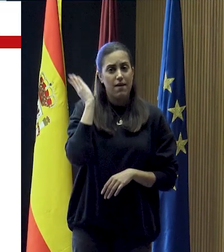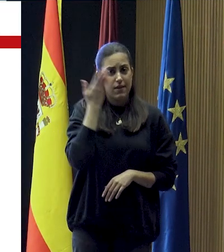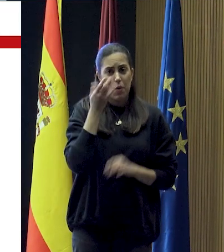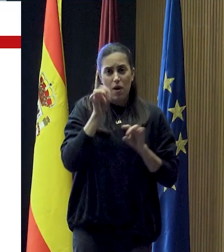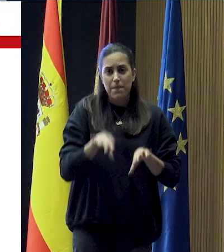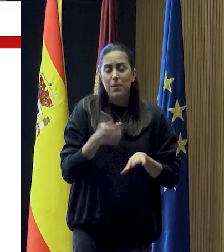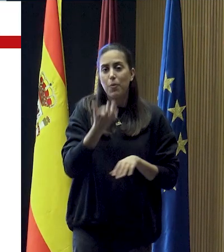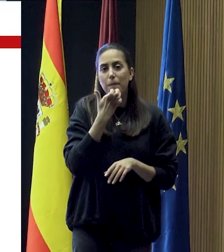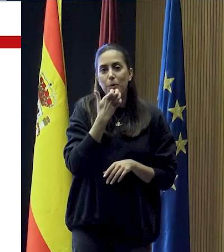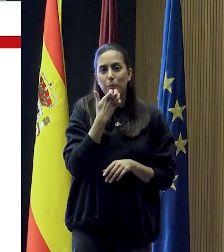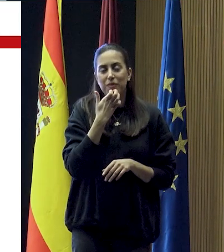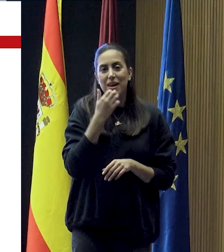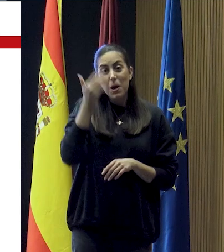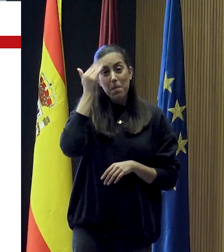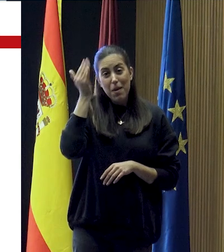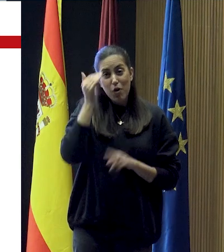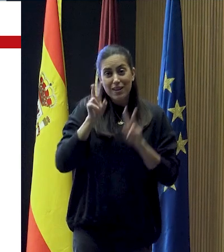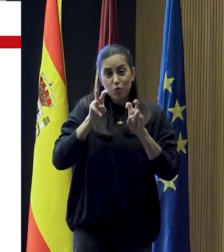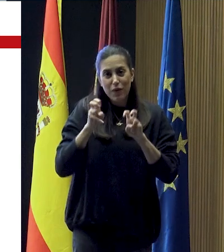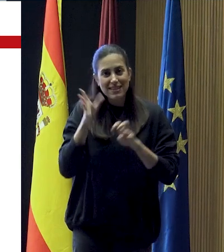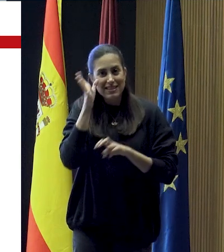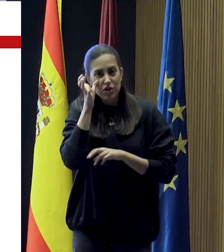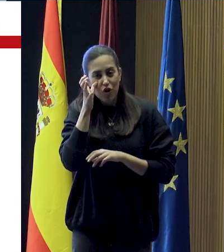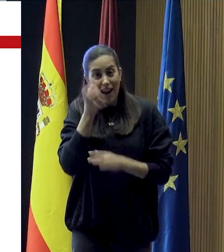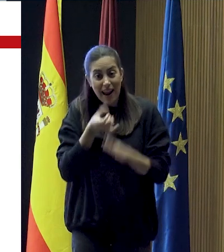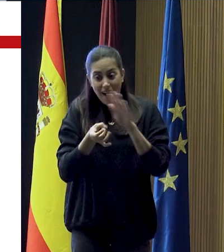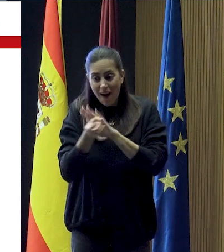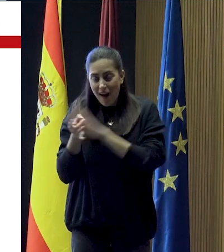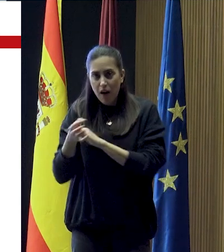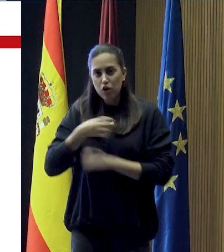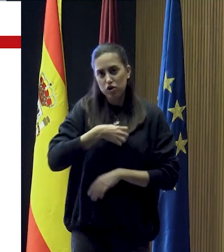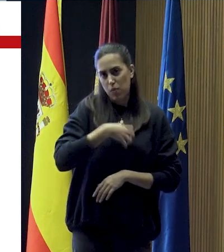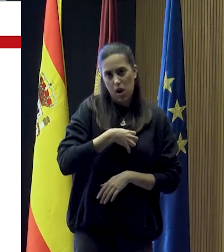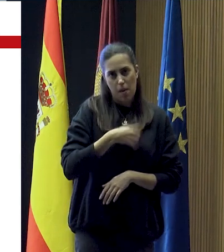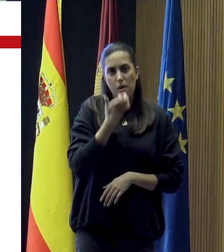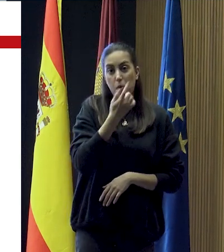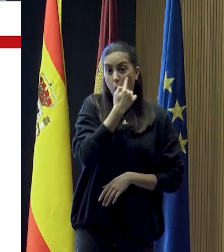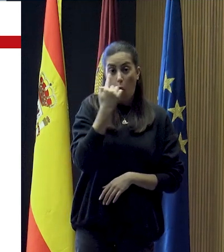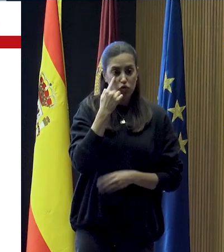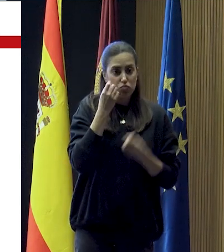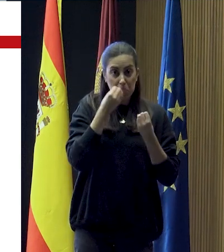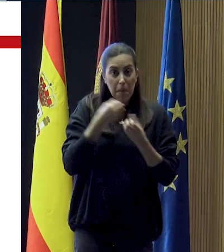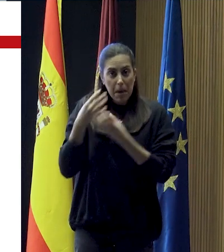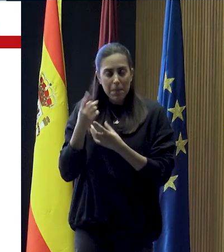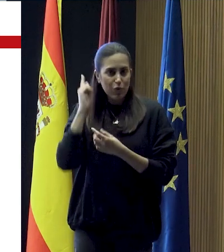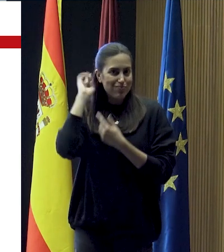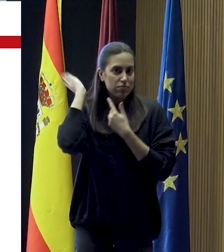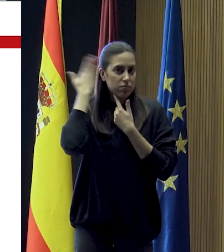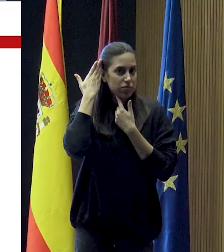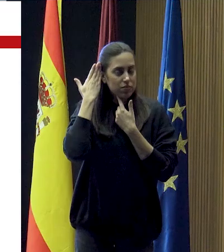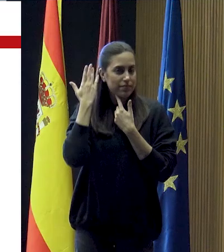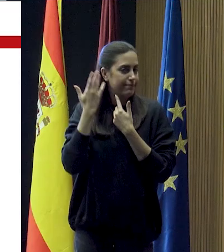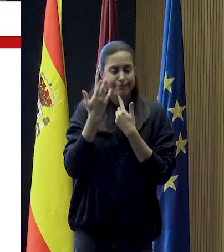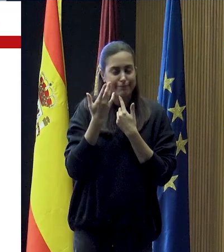podría generar nuevas memorias sensoriales, aunque tuviese intacto los 2 ojos, ¿vale? Por lo tanto, sabemos que hay áreas